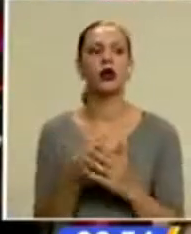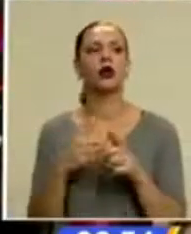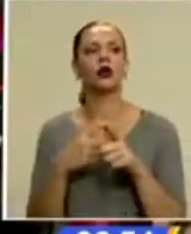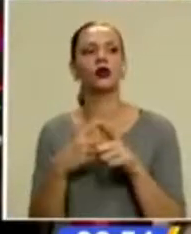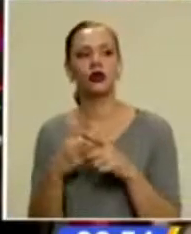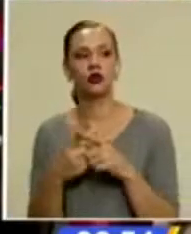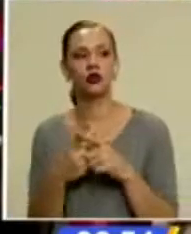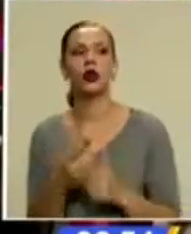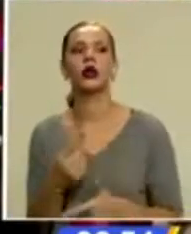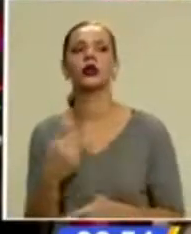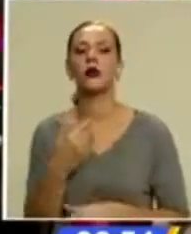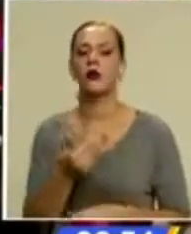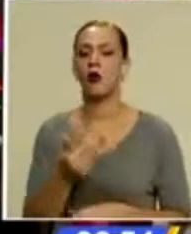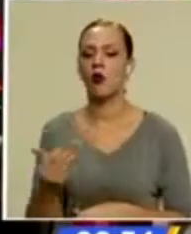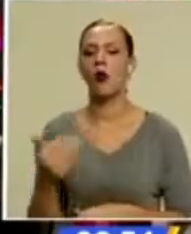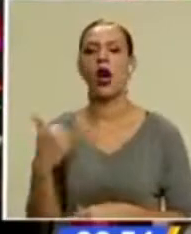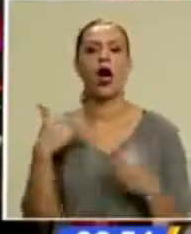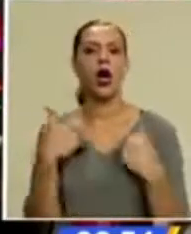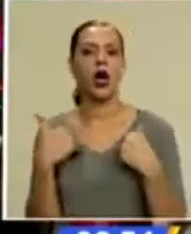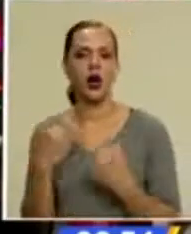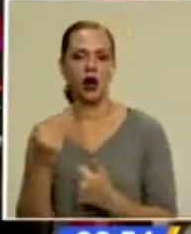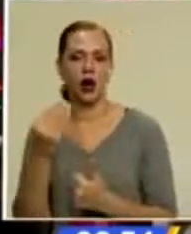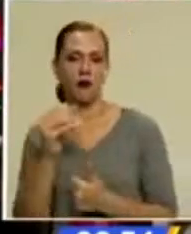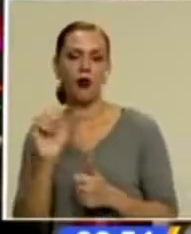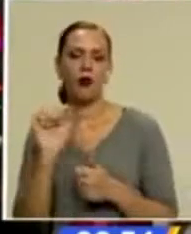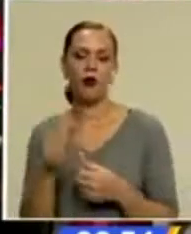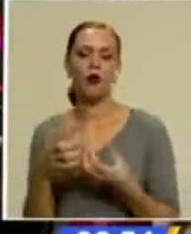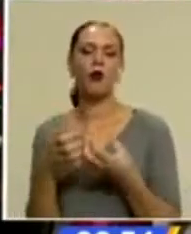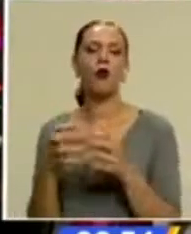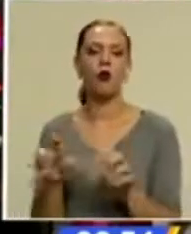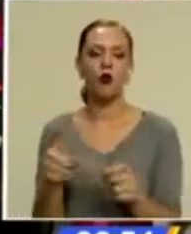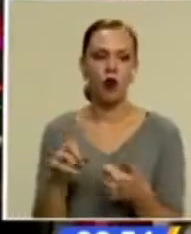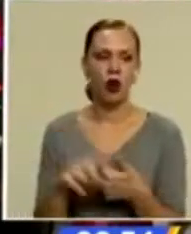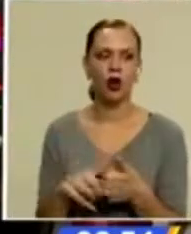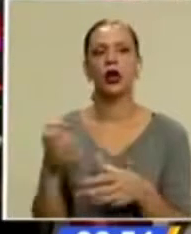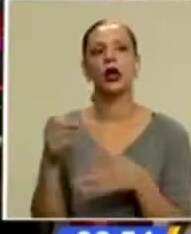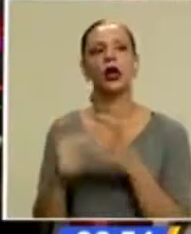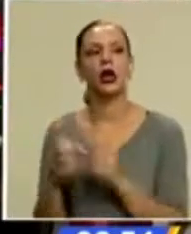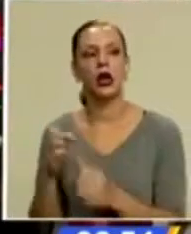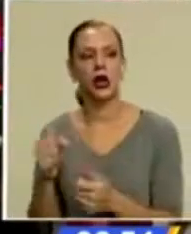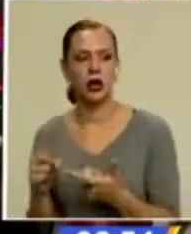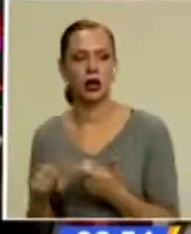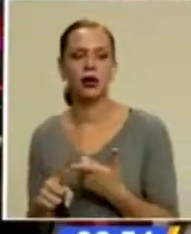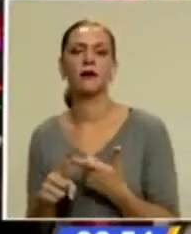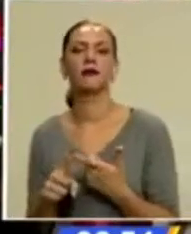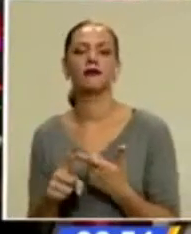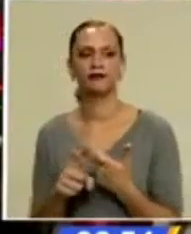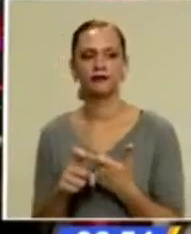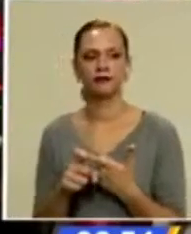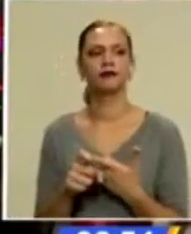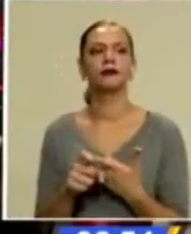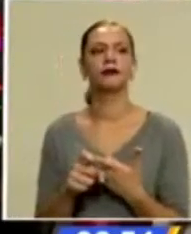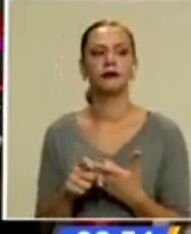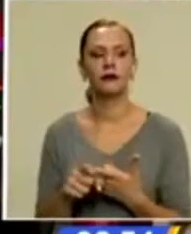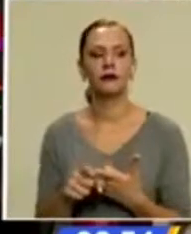Entonces, tenemos productos de origen animal que pueden ser huevos, ay, leche. Qué piña. ¿Verdad?